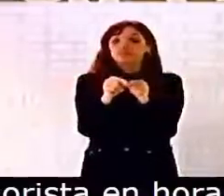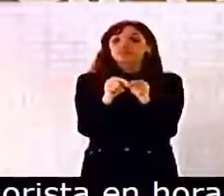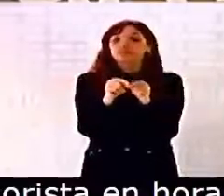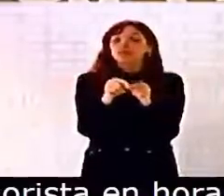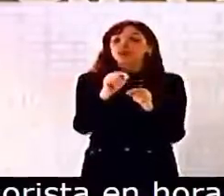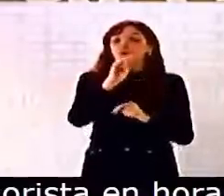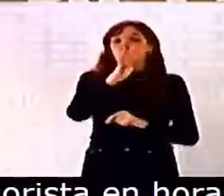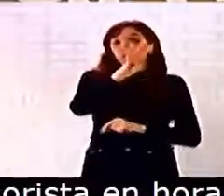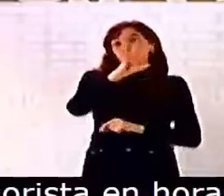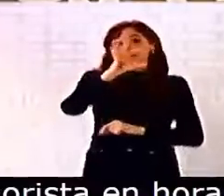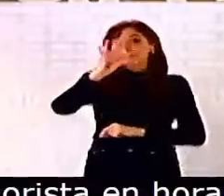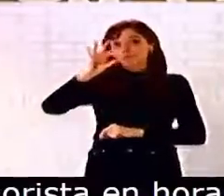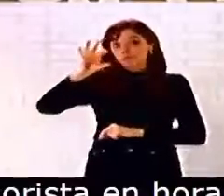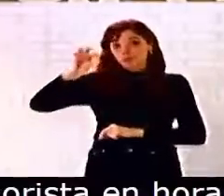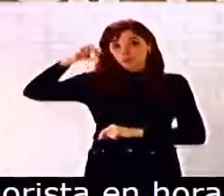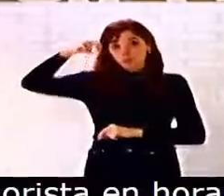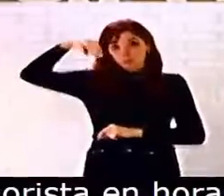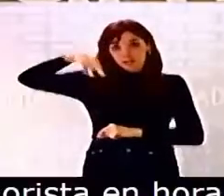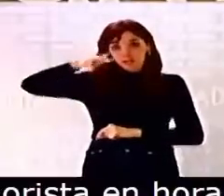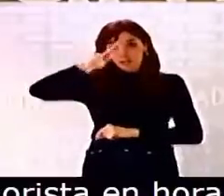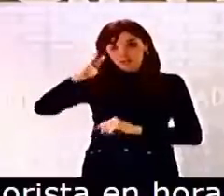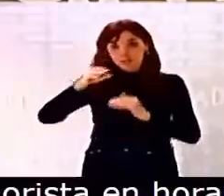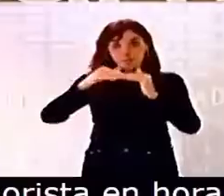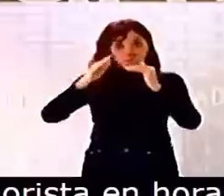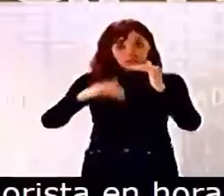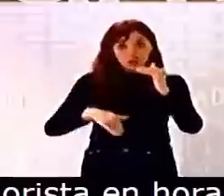a 400 metros cuadrados.